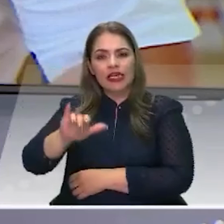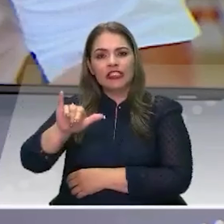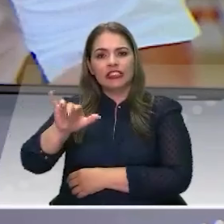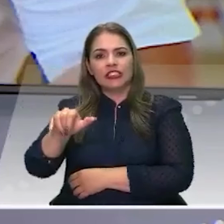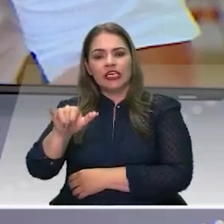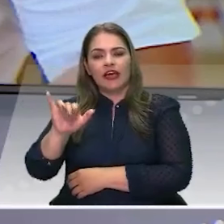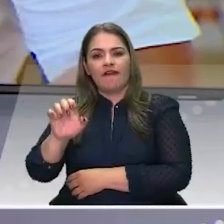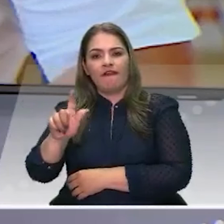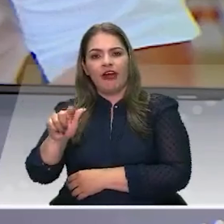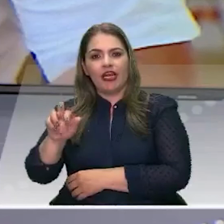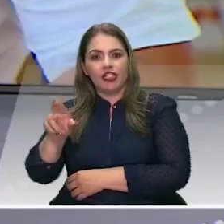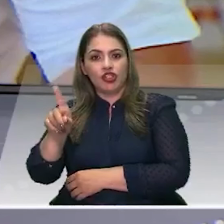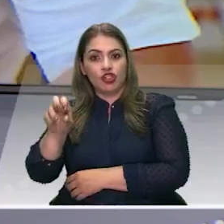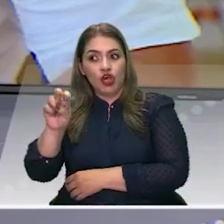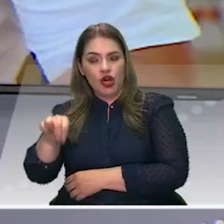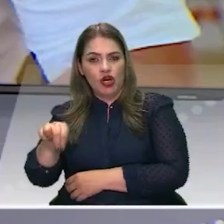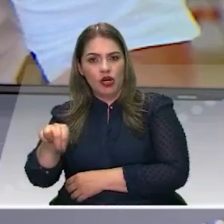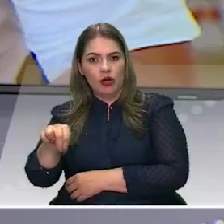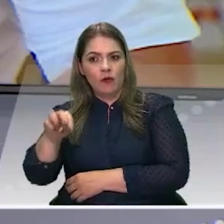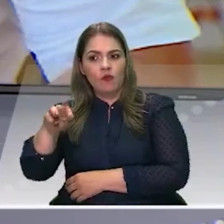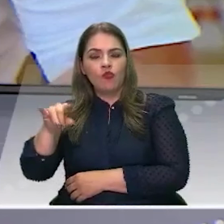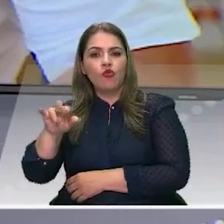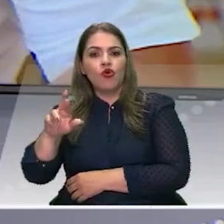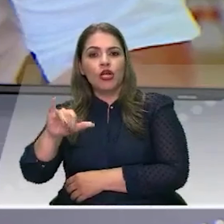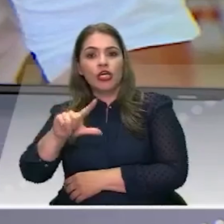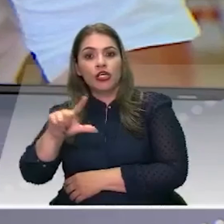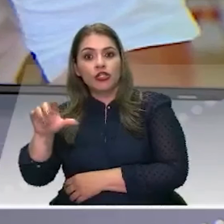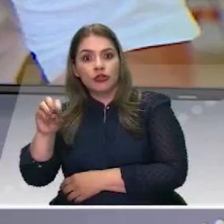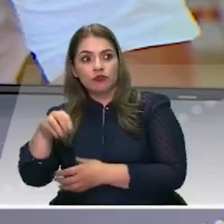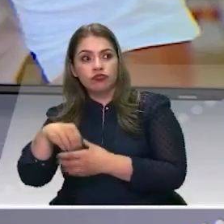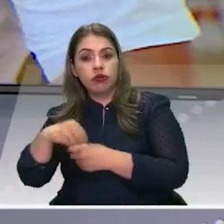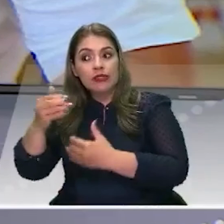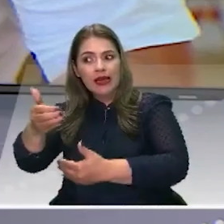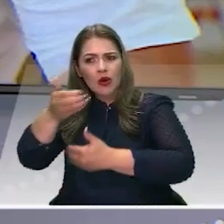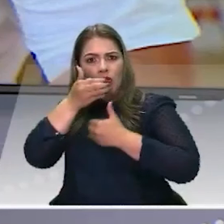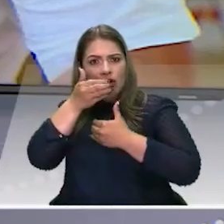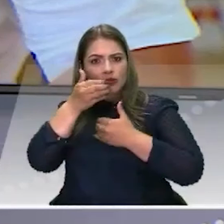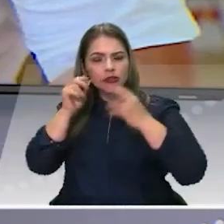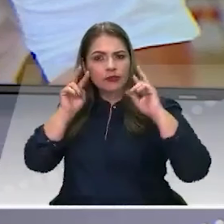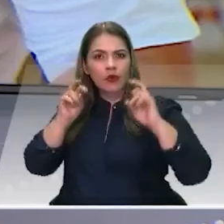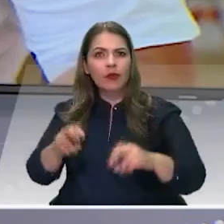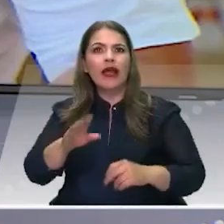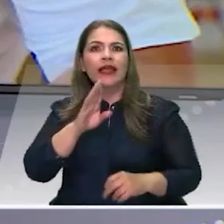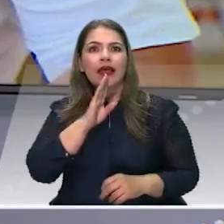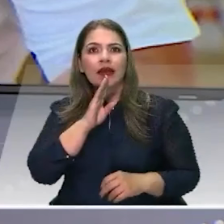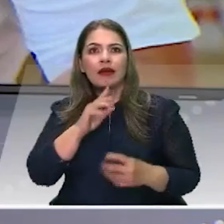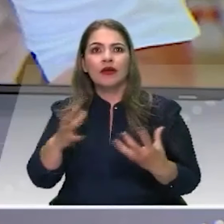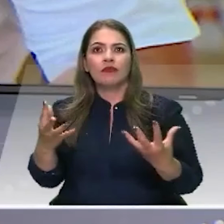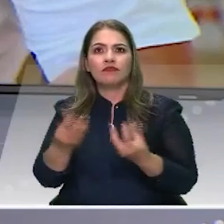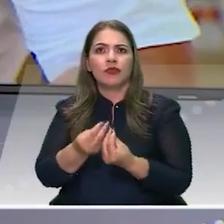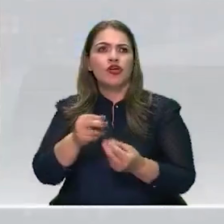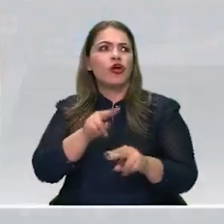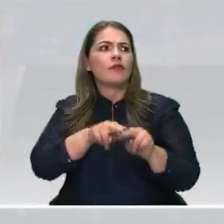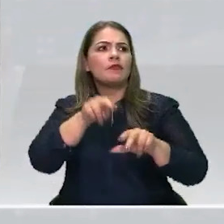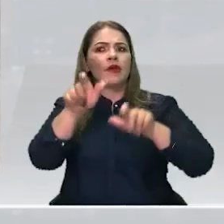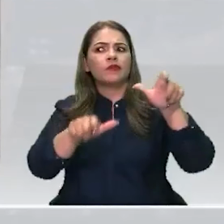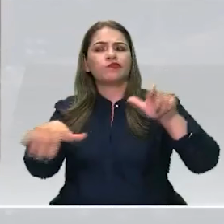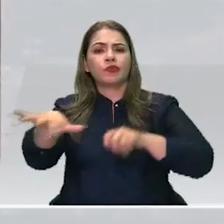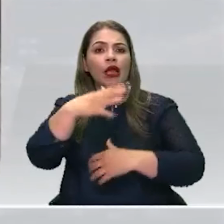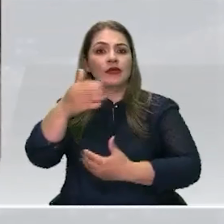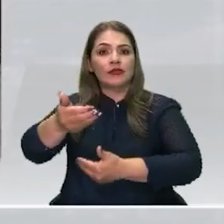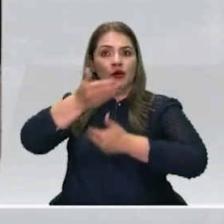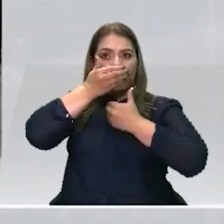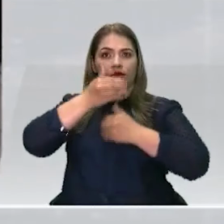se ofrece una recompensa y las investigaciones iniciales señalan que el plagio lo realizó la delincuencia común.